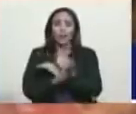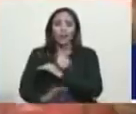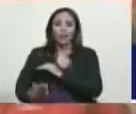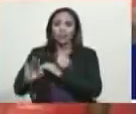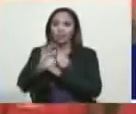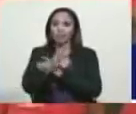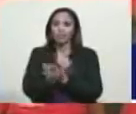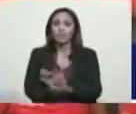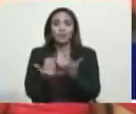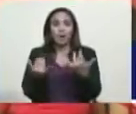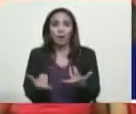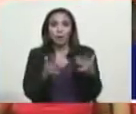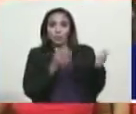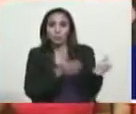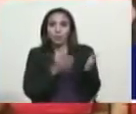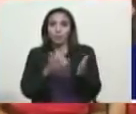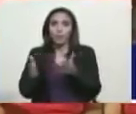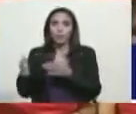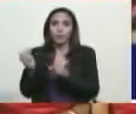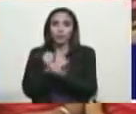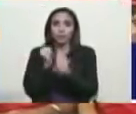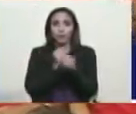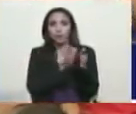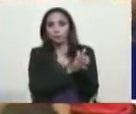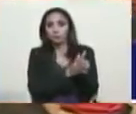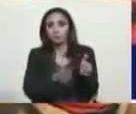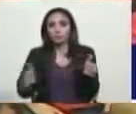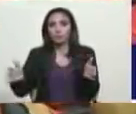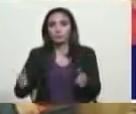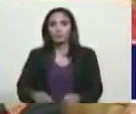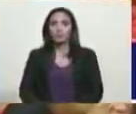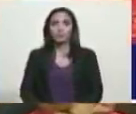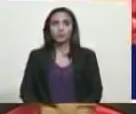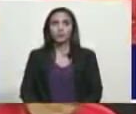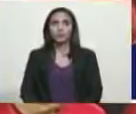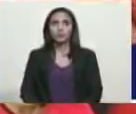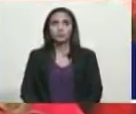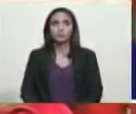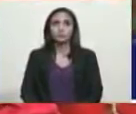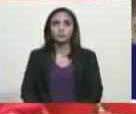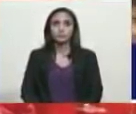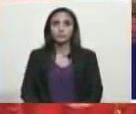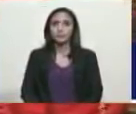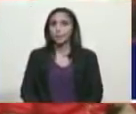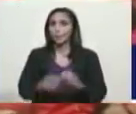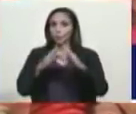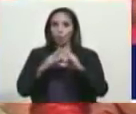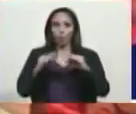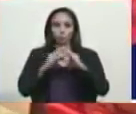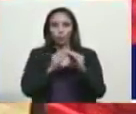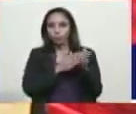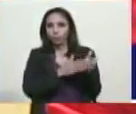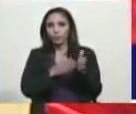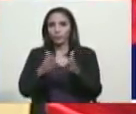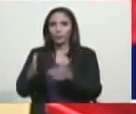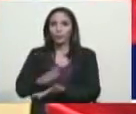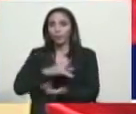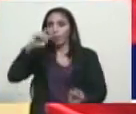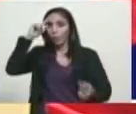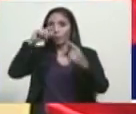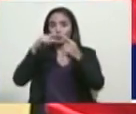la estructura, los ambientes, los facilitadores. Y para cumplir con esa